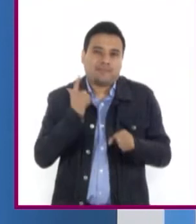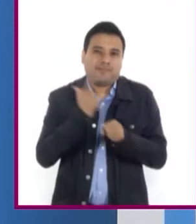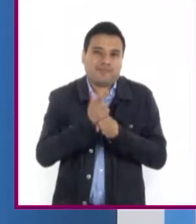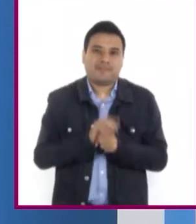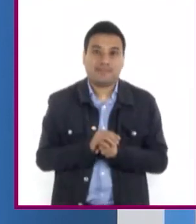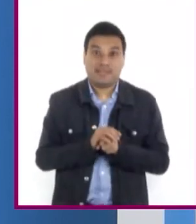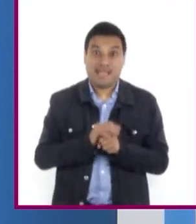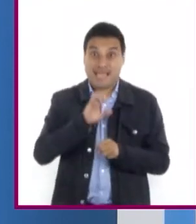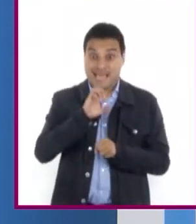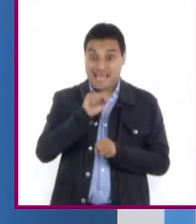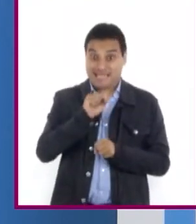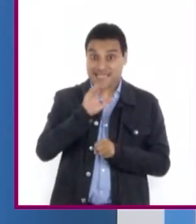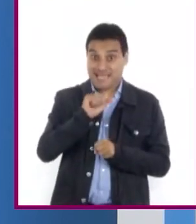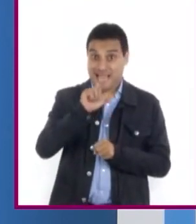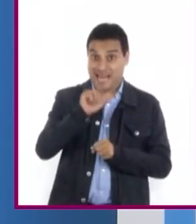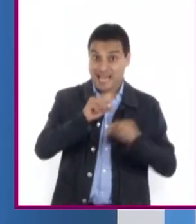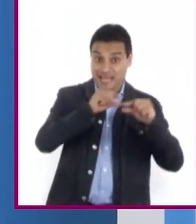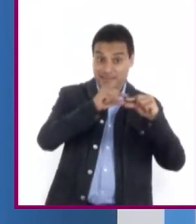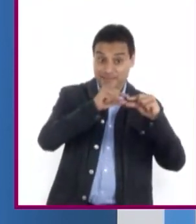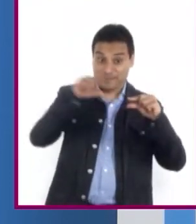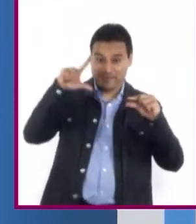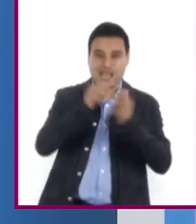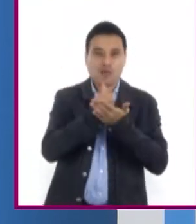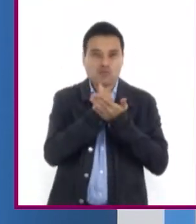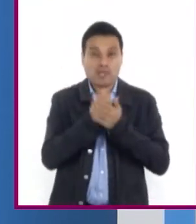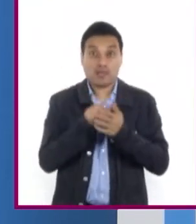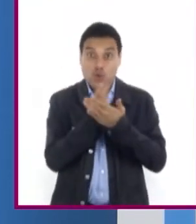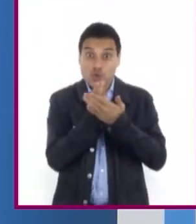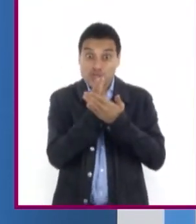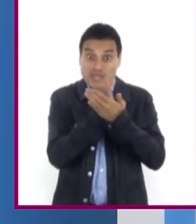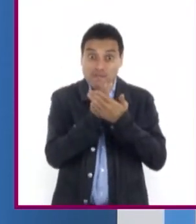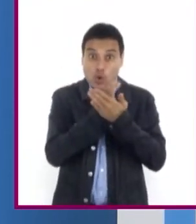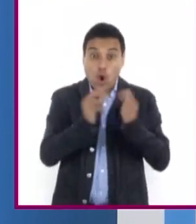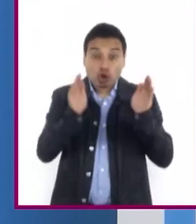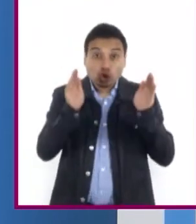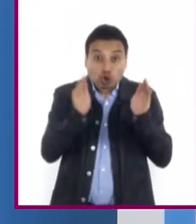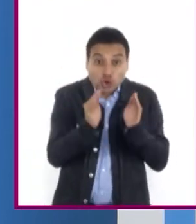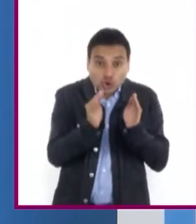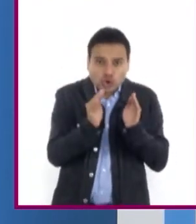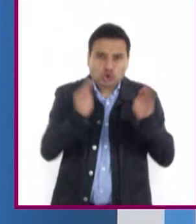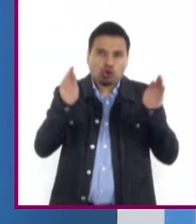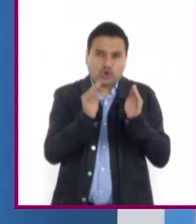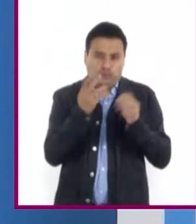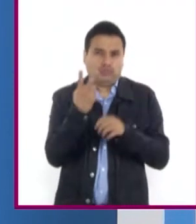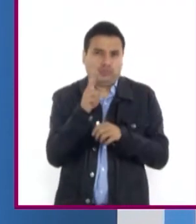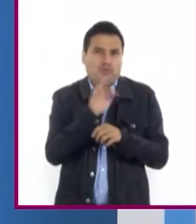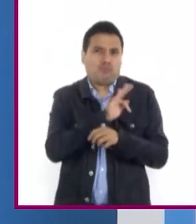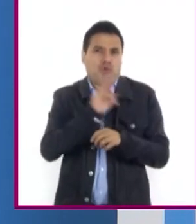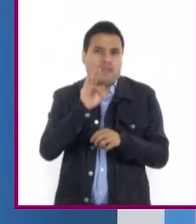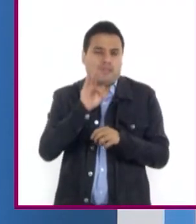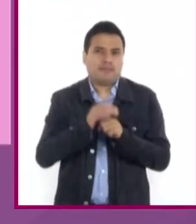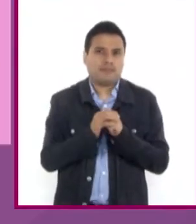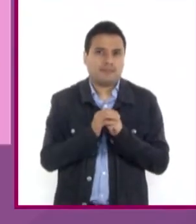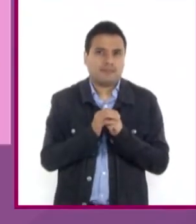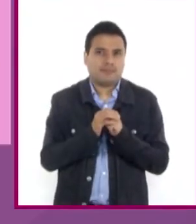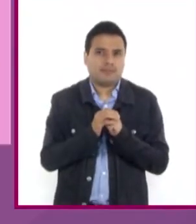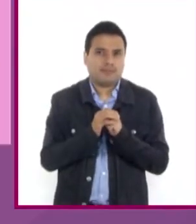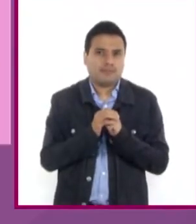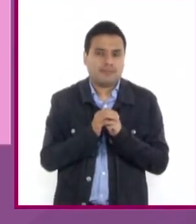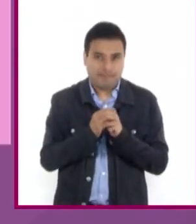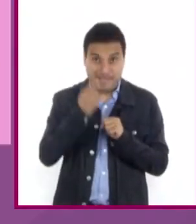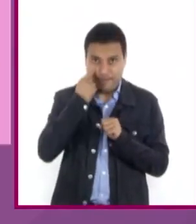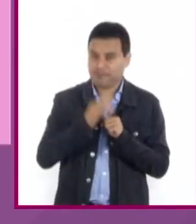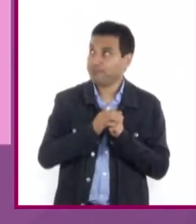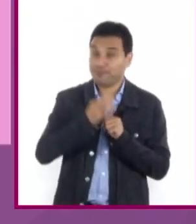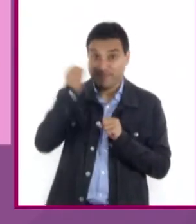escala nos ayuda a proyectar nuestra figura inicial como una ampliación o reducción de la misma. En